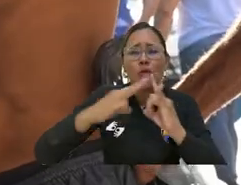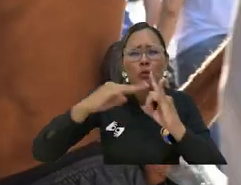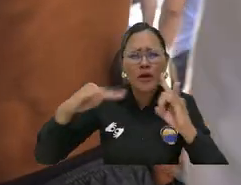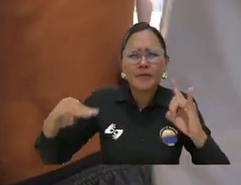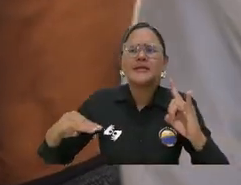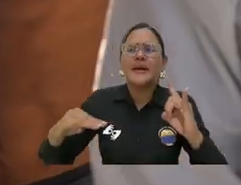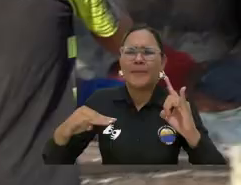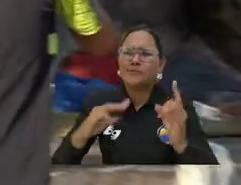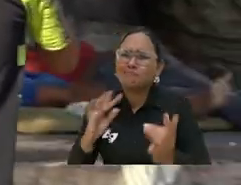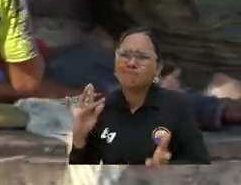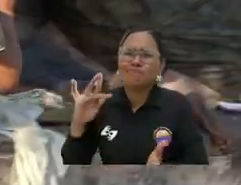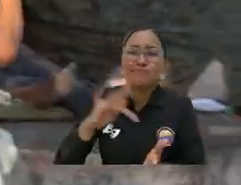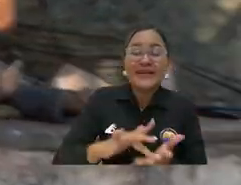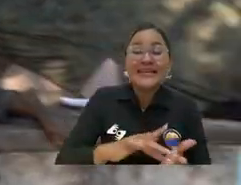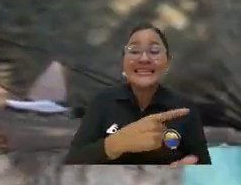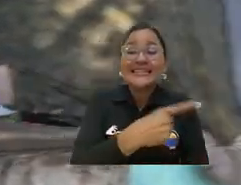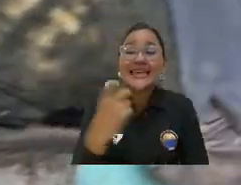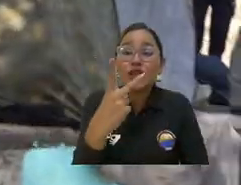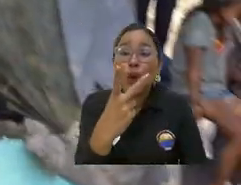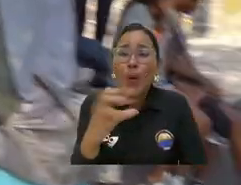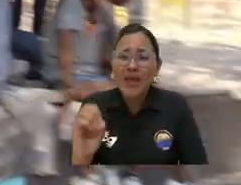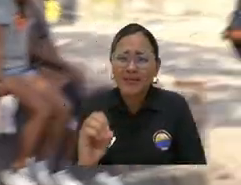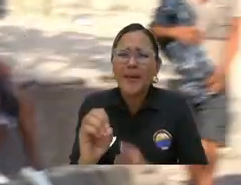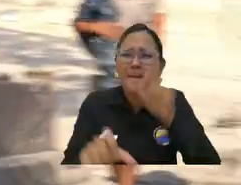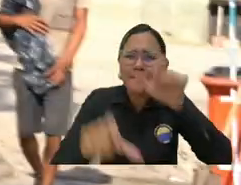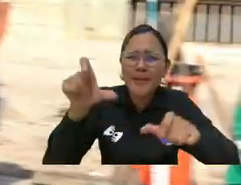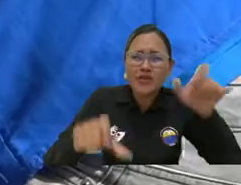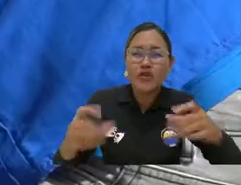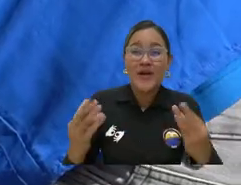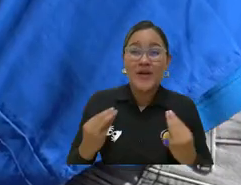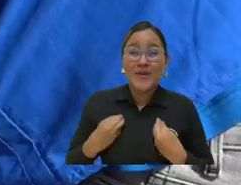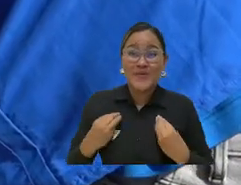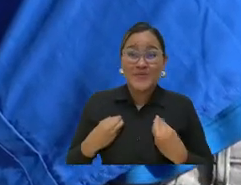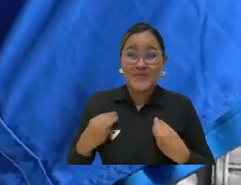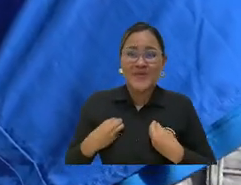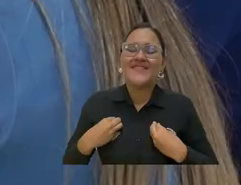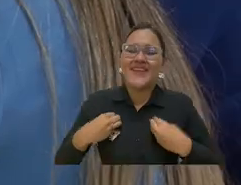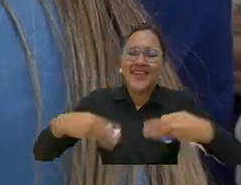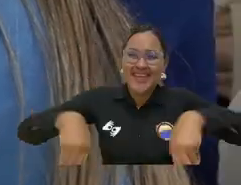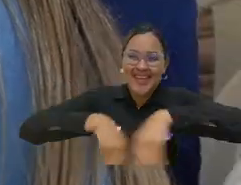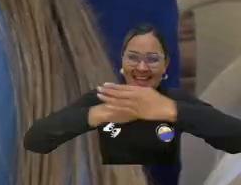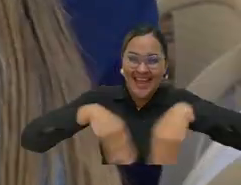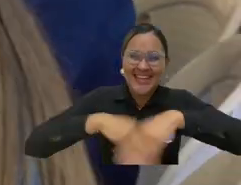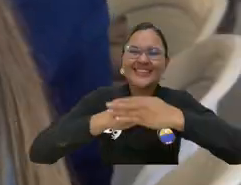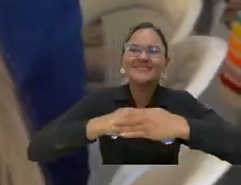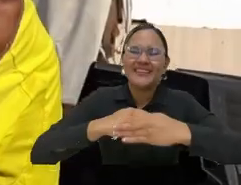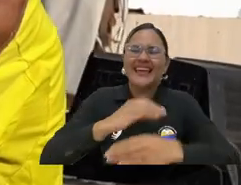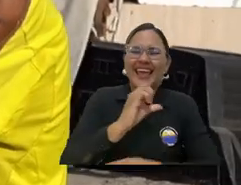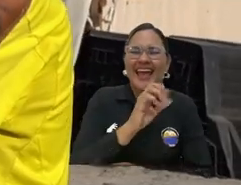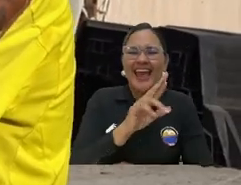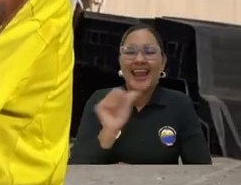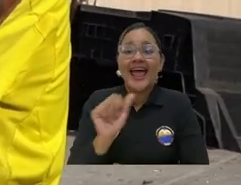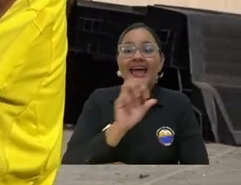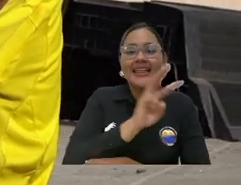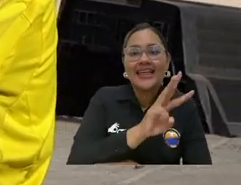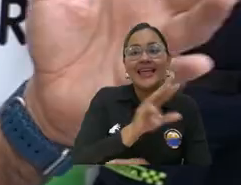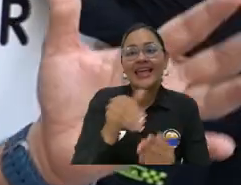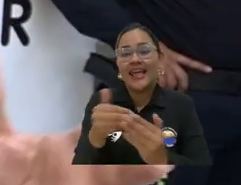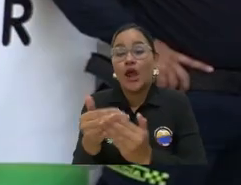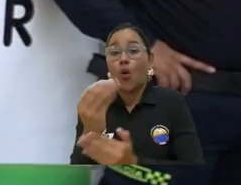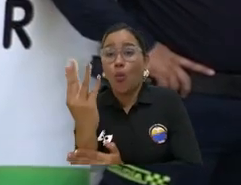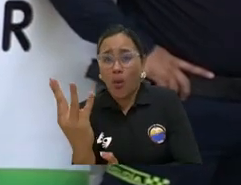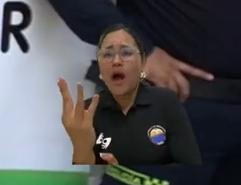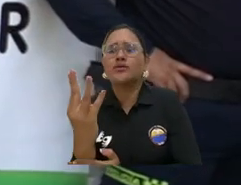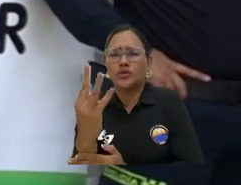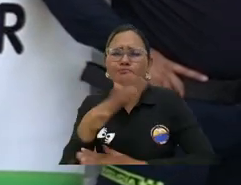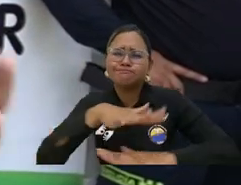vida de 120 habitantes de calle al norte de Santa Marta, en la calle 10 Madrid, entre carreras 3 y 4. Aprovecho para agradecerle